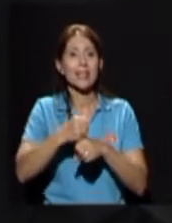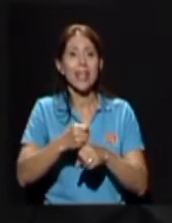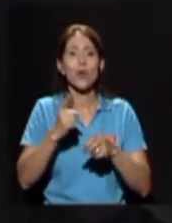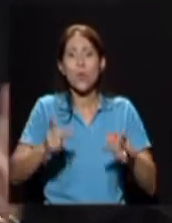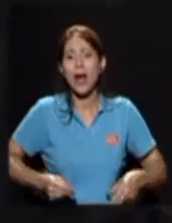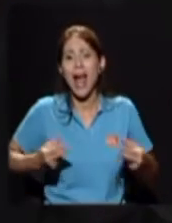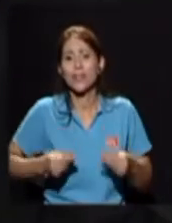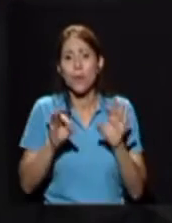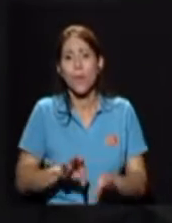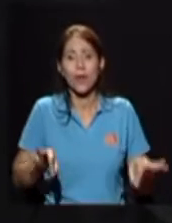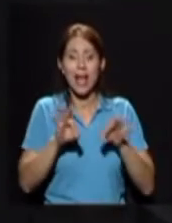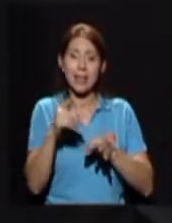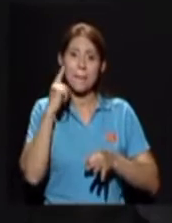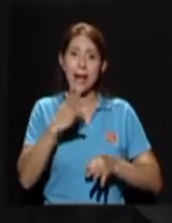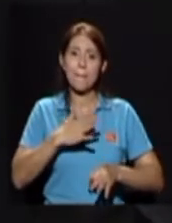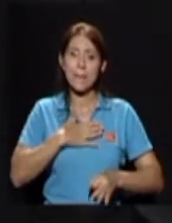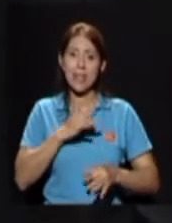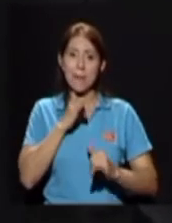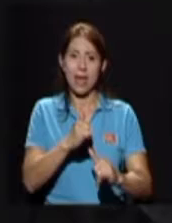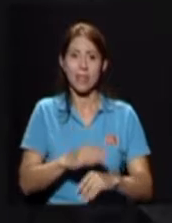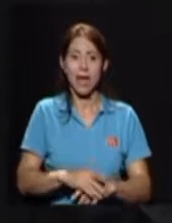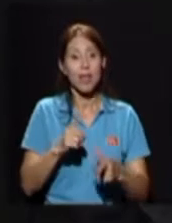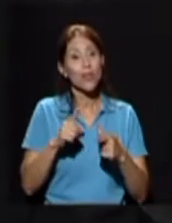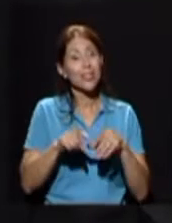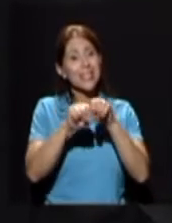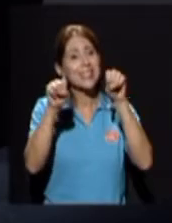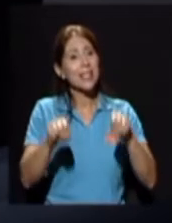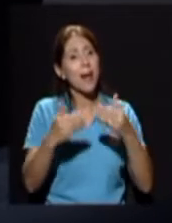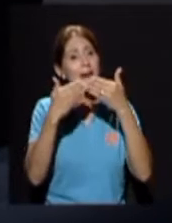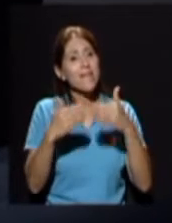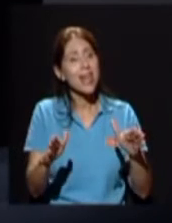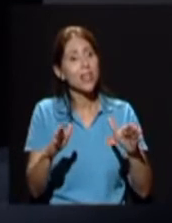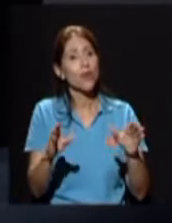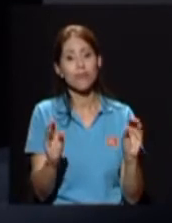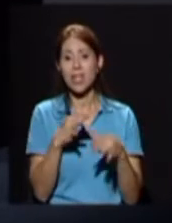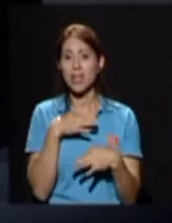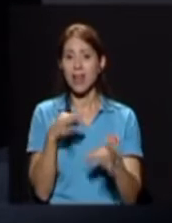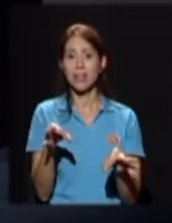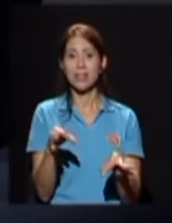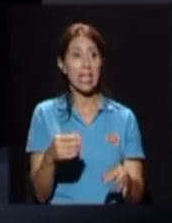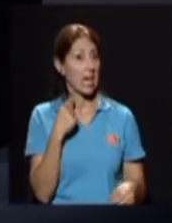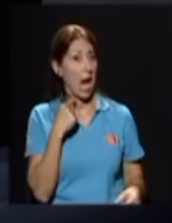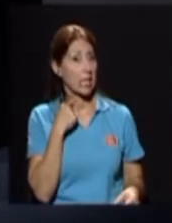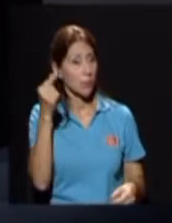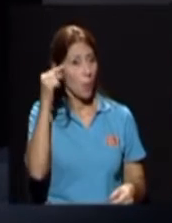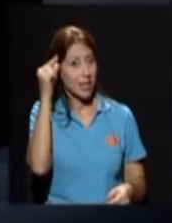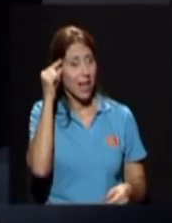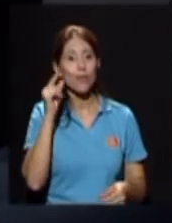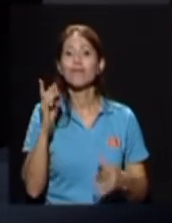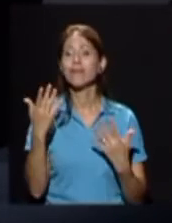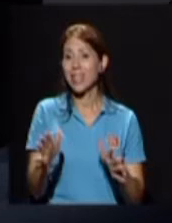Entonces tenemos un sistema muy abierto y sin costo. Y carísimo para el Estado. Y particularmente en derecho a la salud,